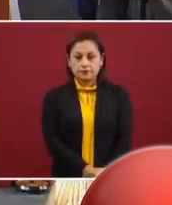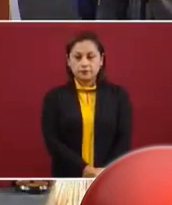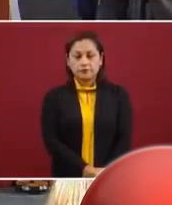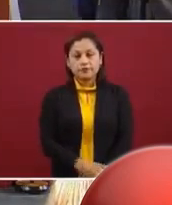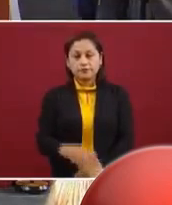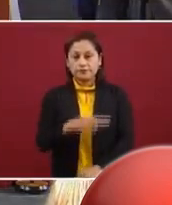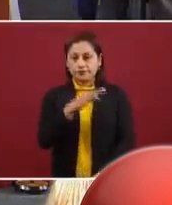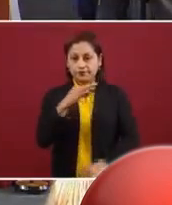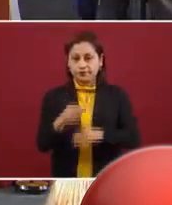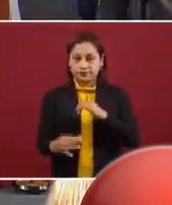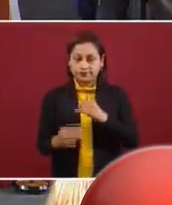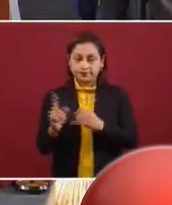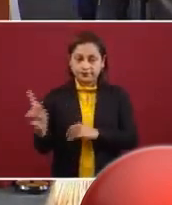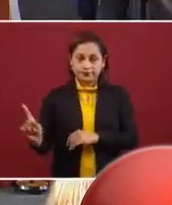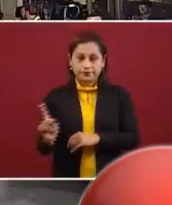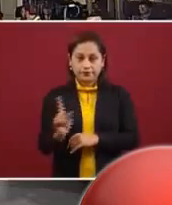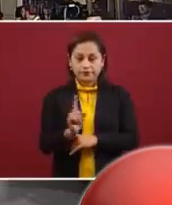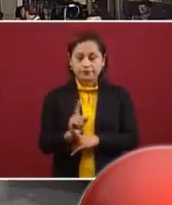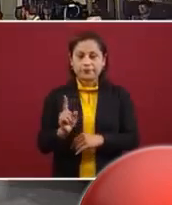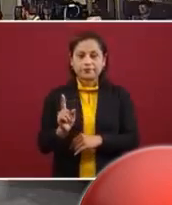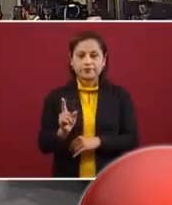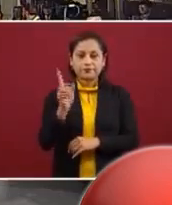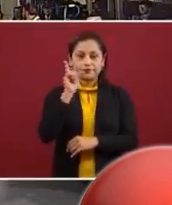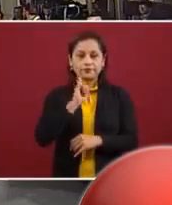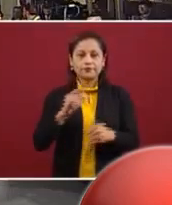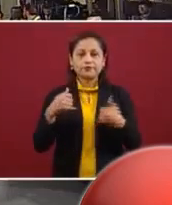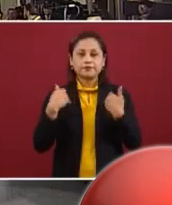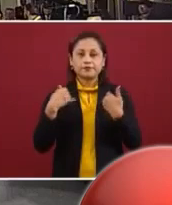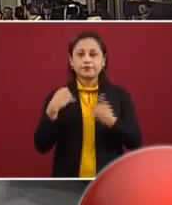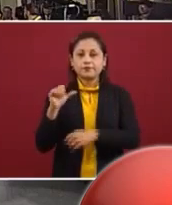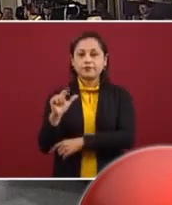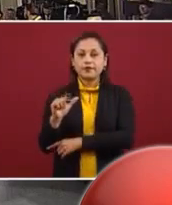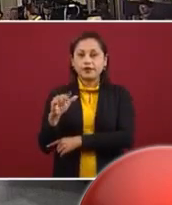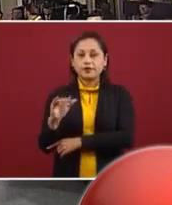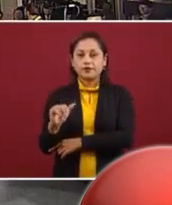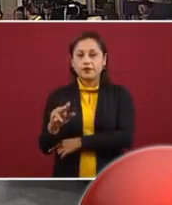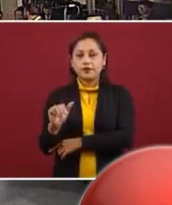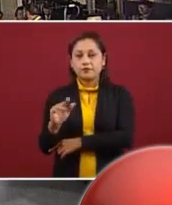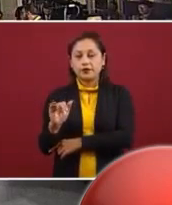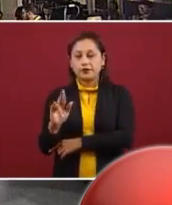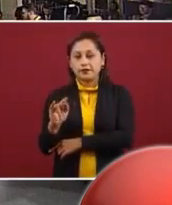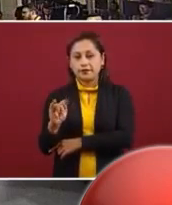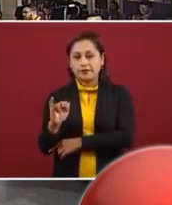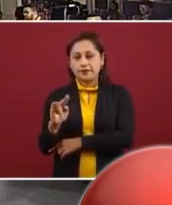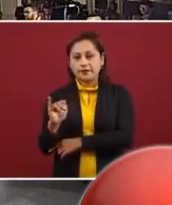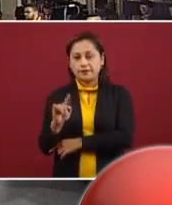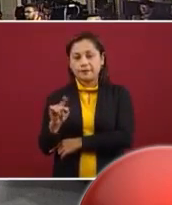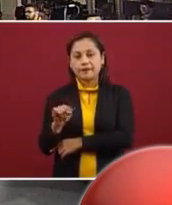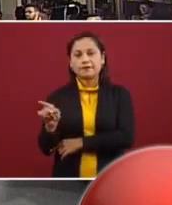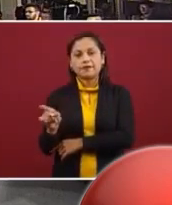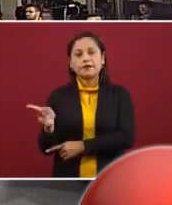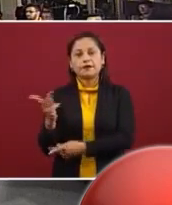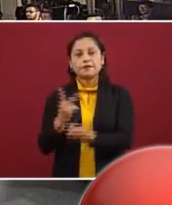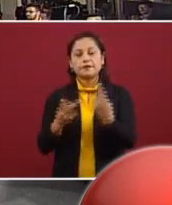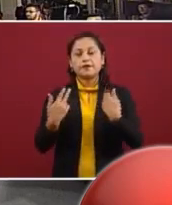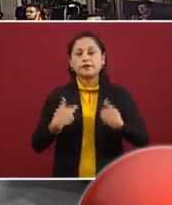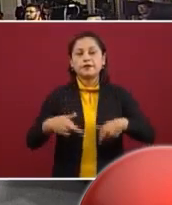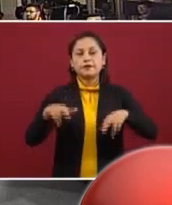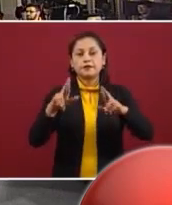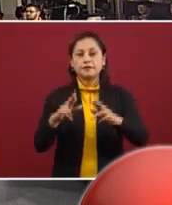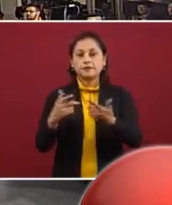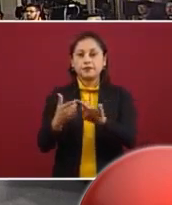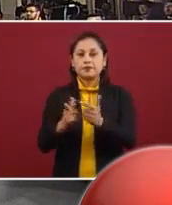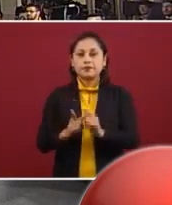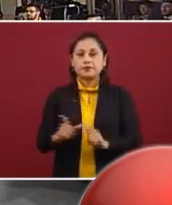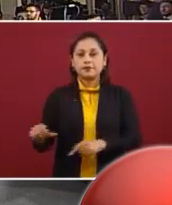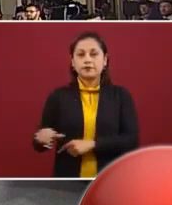Y por último, invitamos a la joven Alma Lizeth Martínez Hernández, quien viene representando al colectivo EMSAP 12,